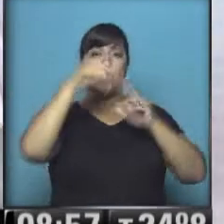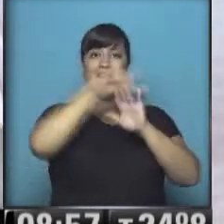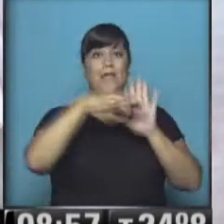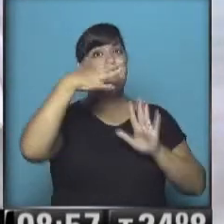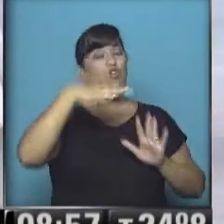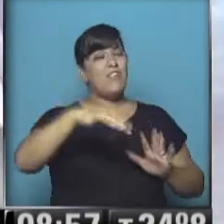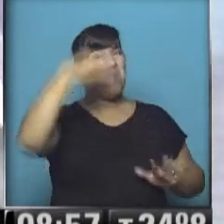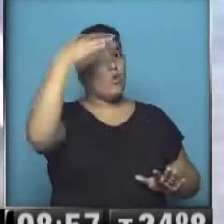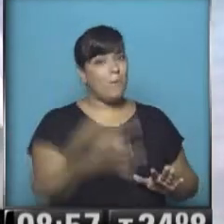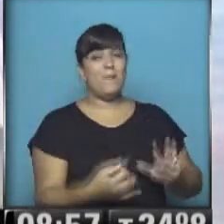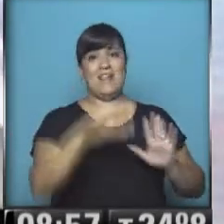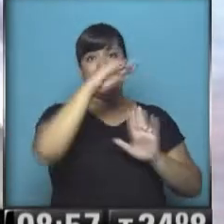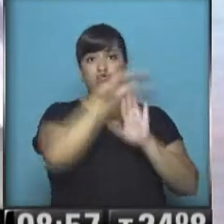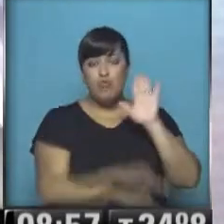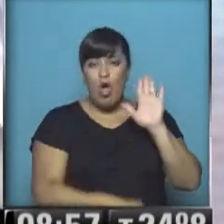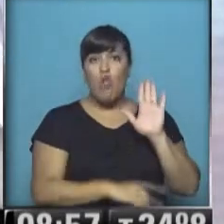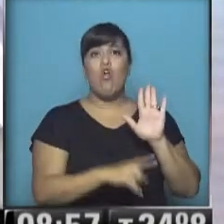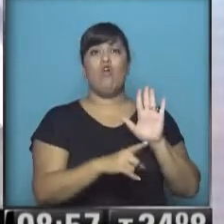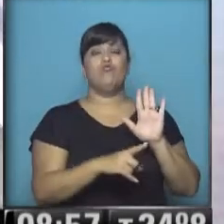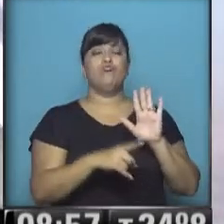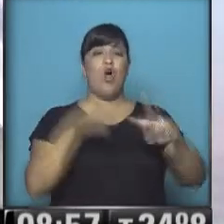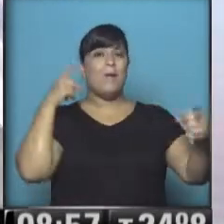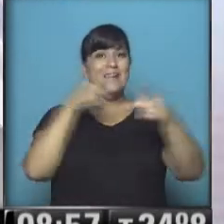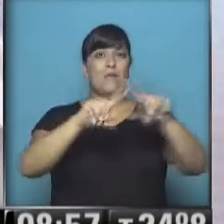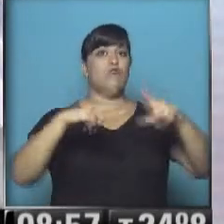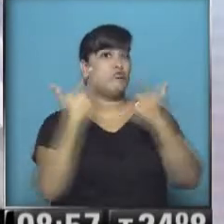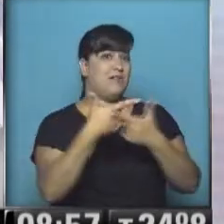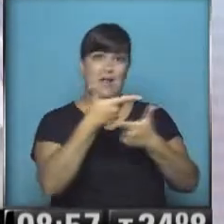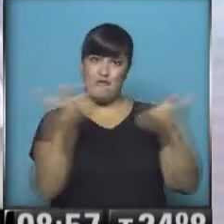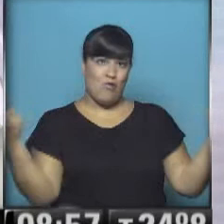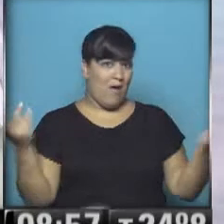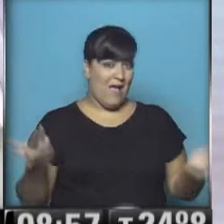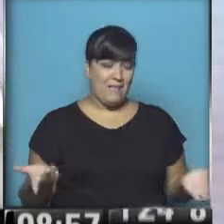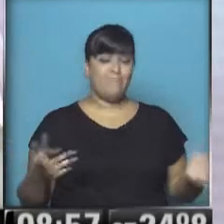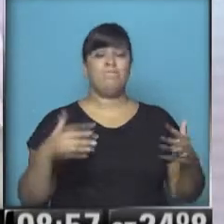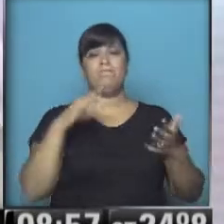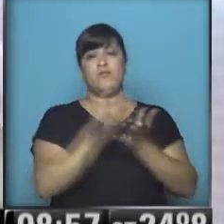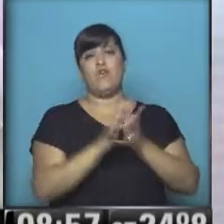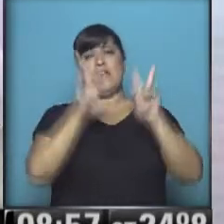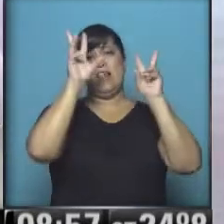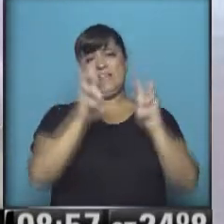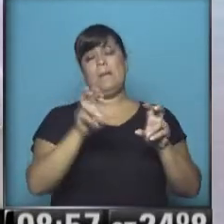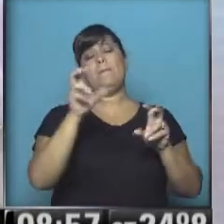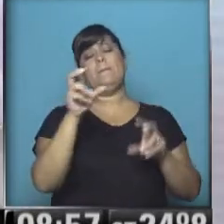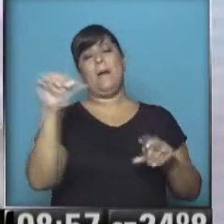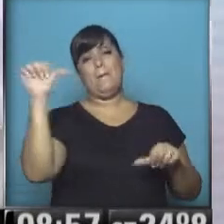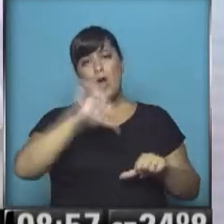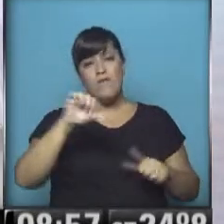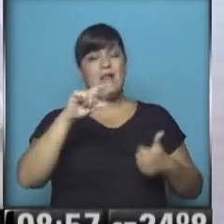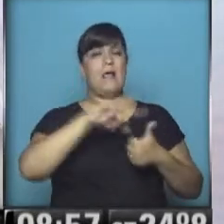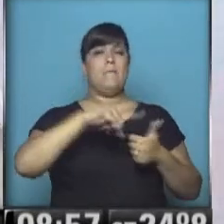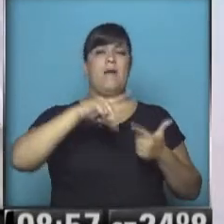entre la mente objetivos no hay ninguna el mismo objetivo social no está en el desempleo está el tema del déficit está el tema de la inflación